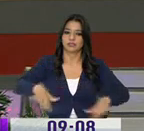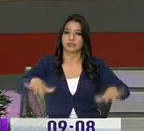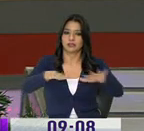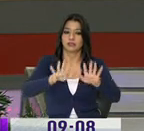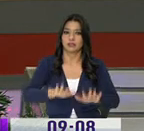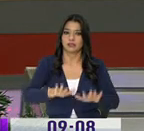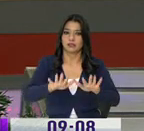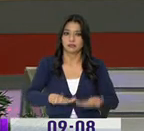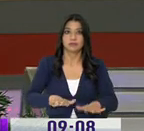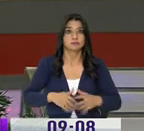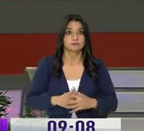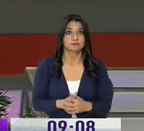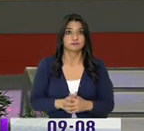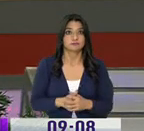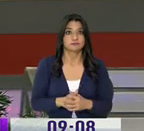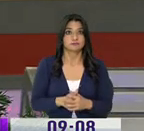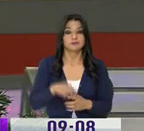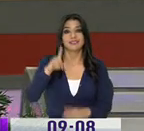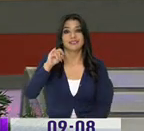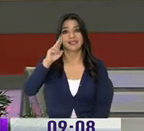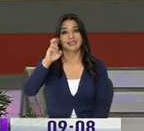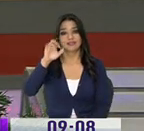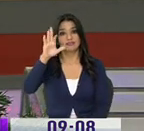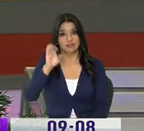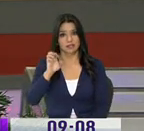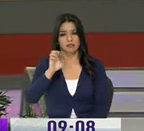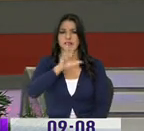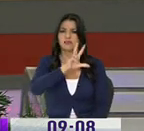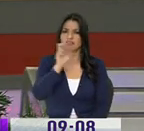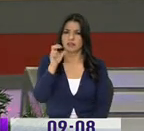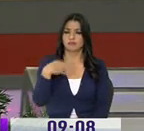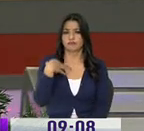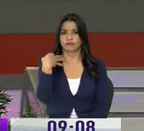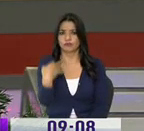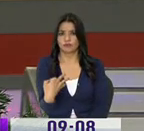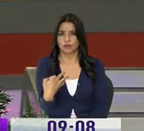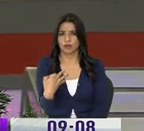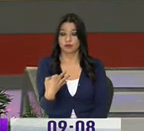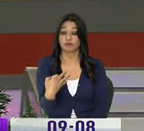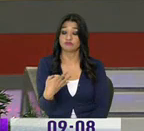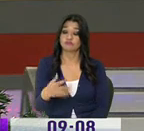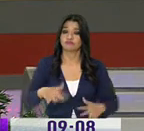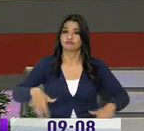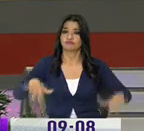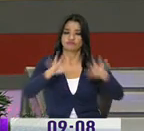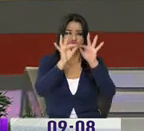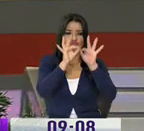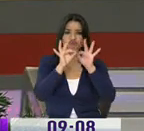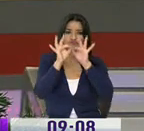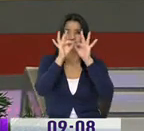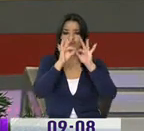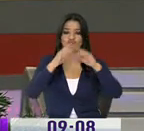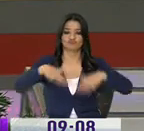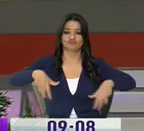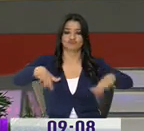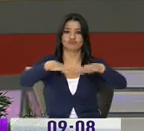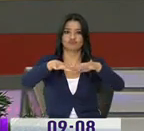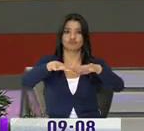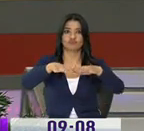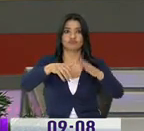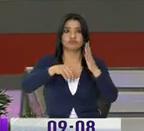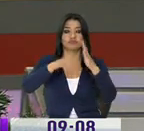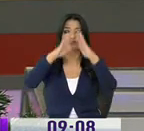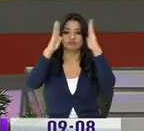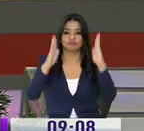Y en esta ocasión, DirecTV, junto con no menos de 30 voluntarios, iluminaron y refaccionaron las instalaciones del Monasterio